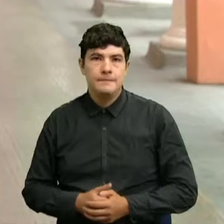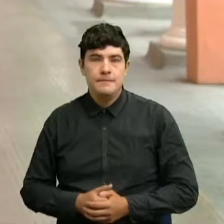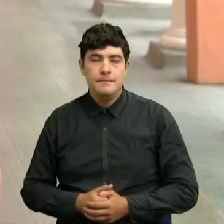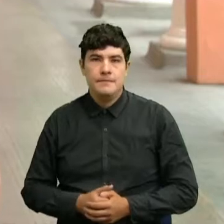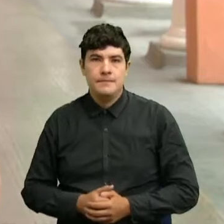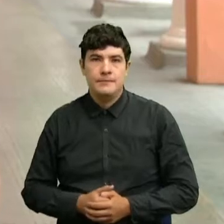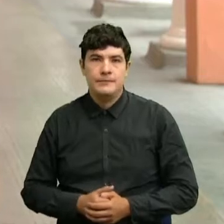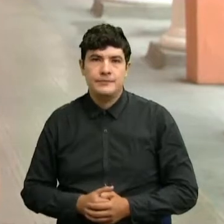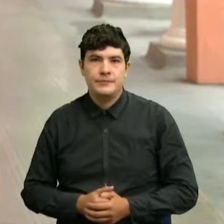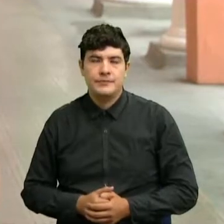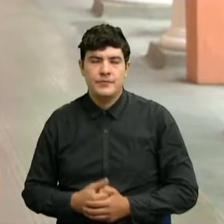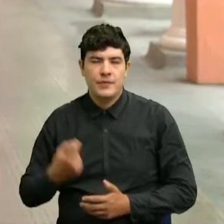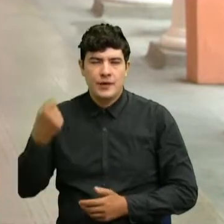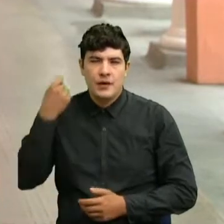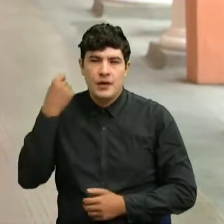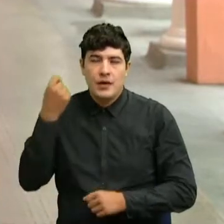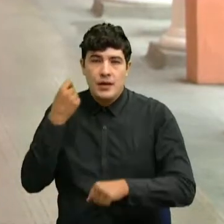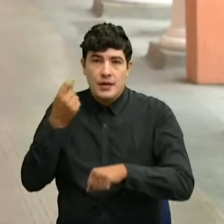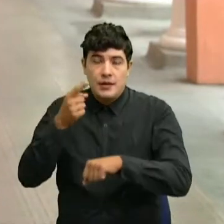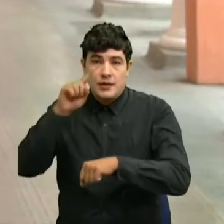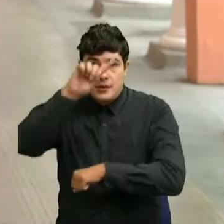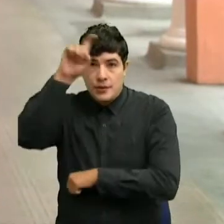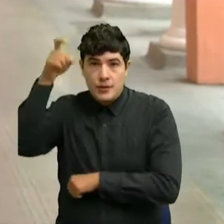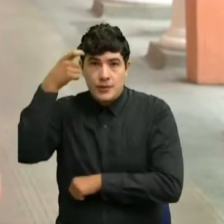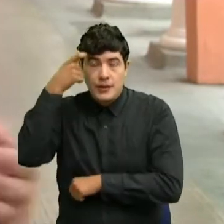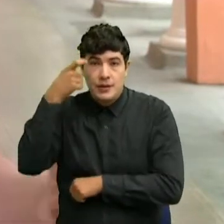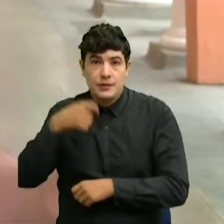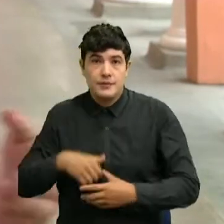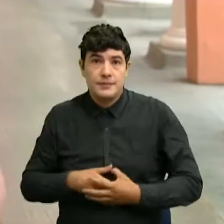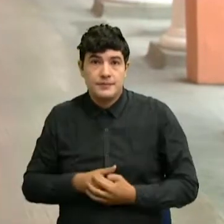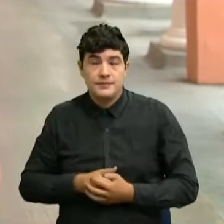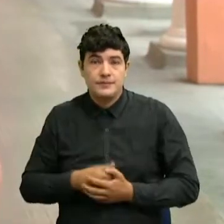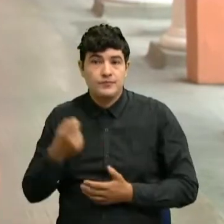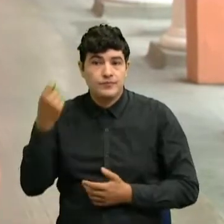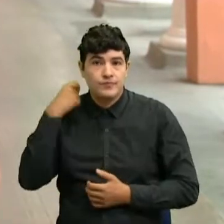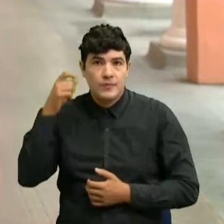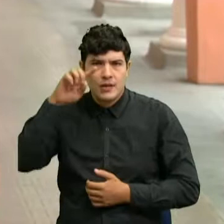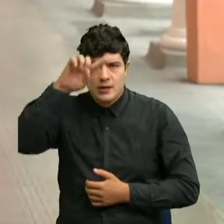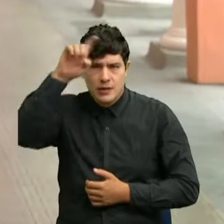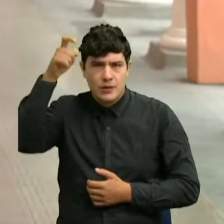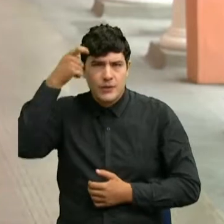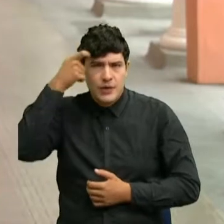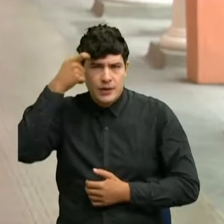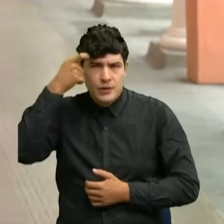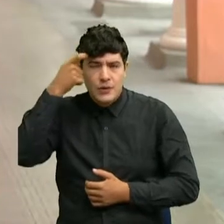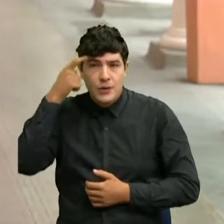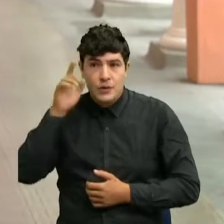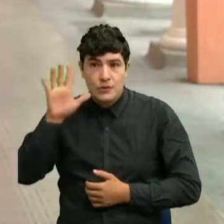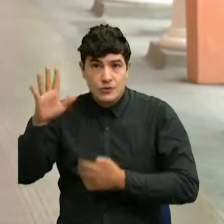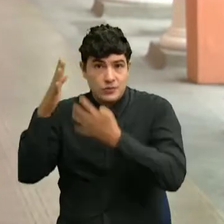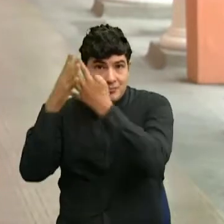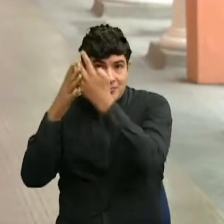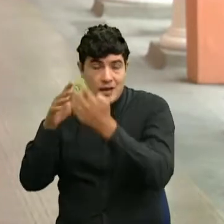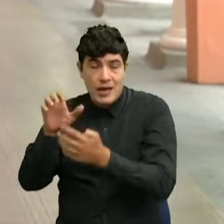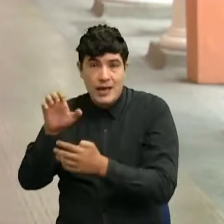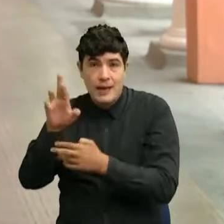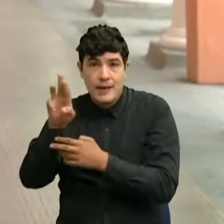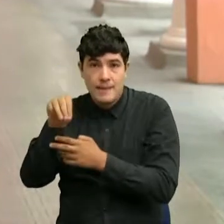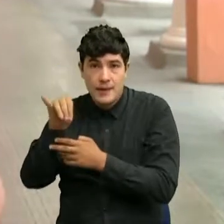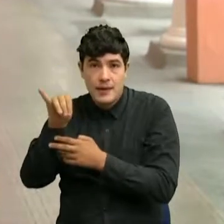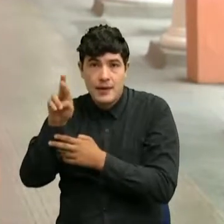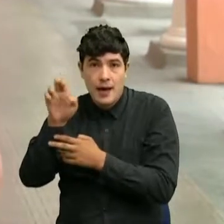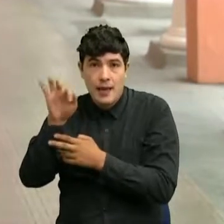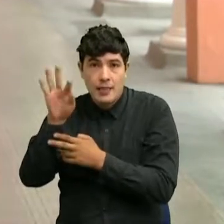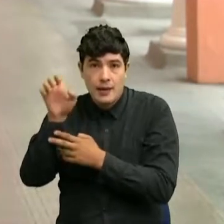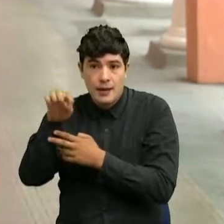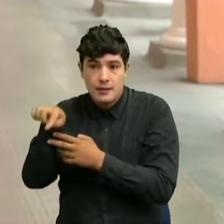y en las últimas horas el gobierno de los emiratos árabes hizo una importante donación al hospital universitario erasmo meoz esto con el fin de poder